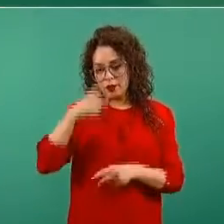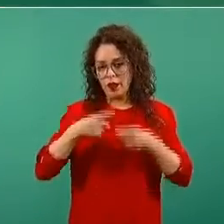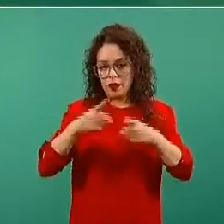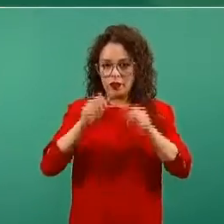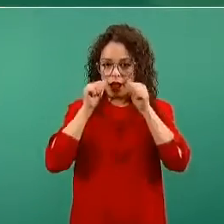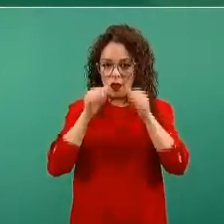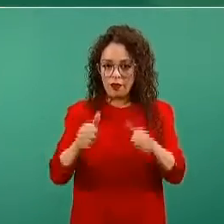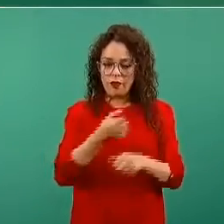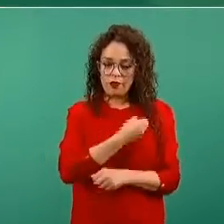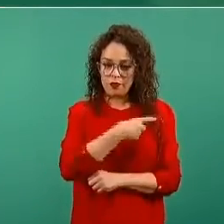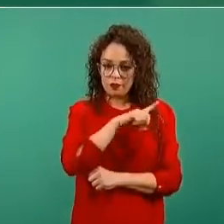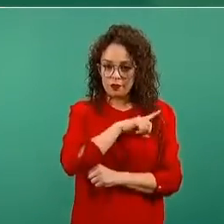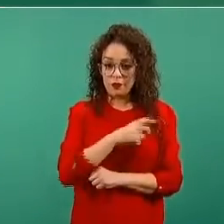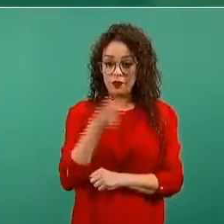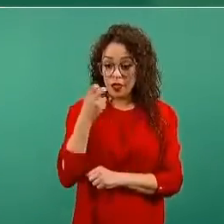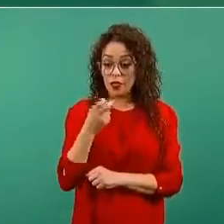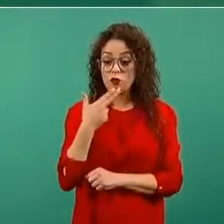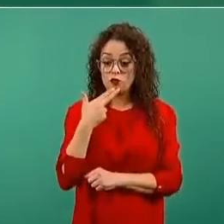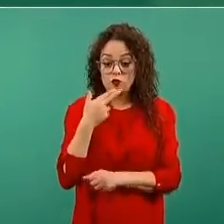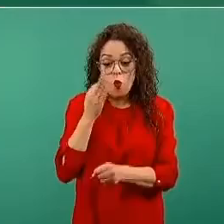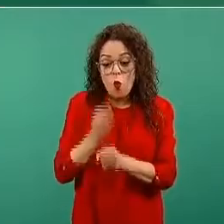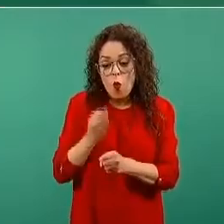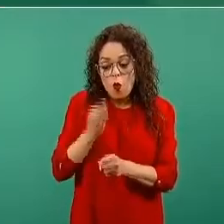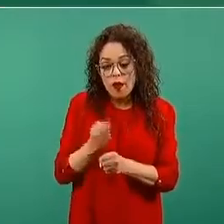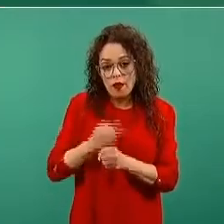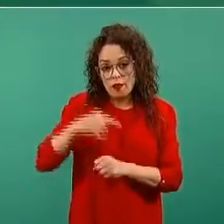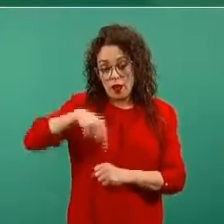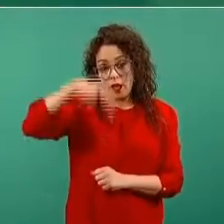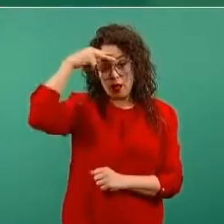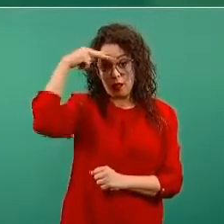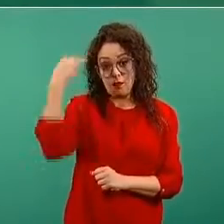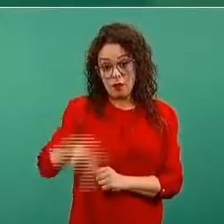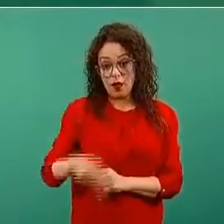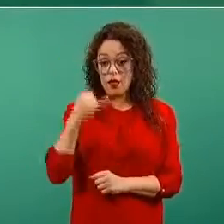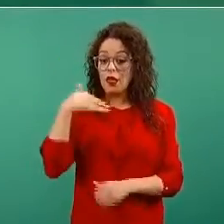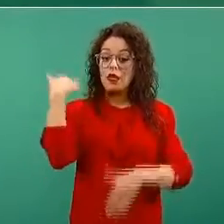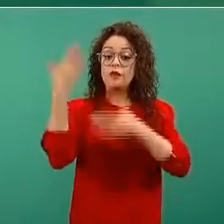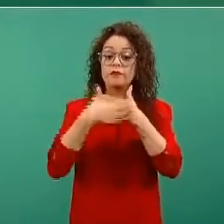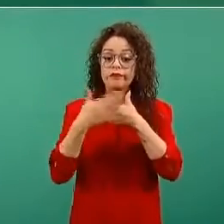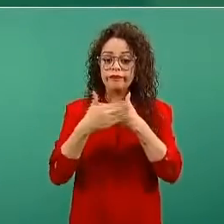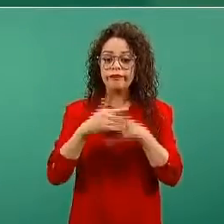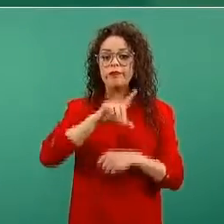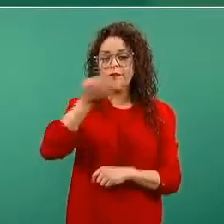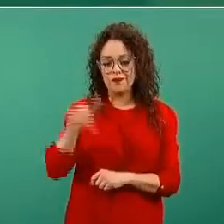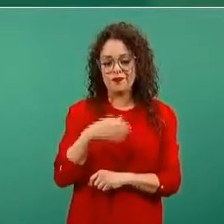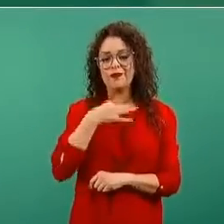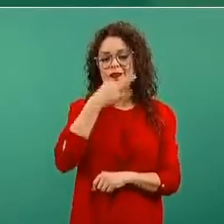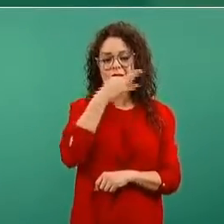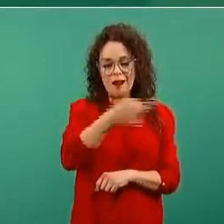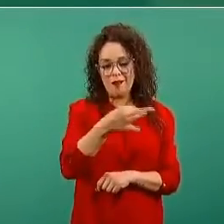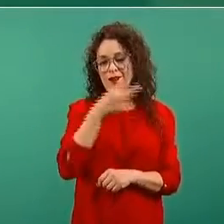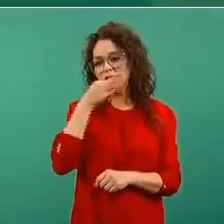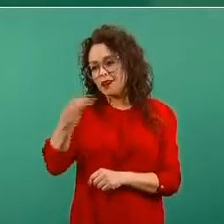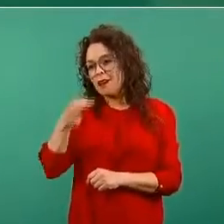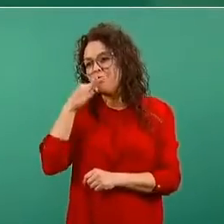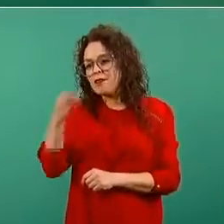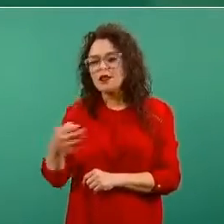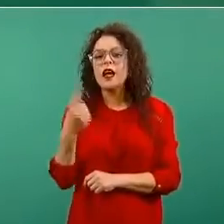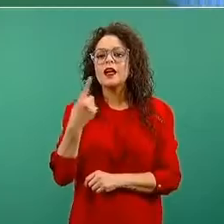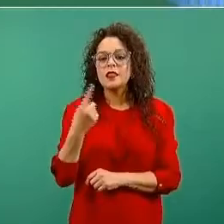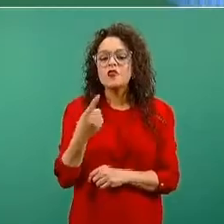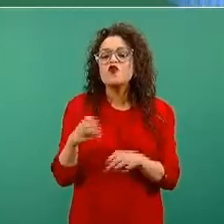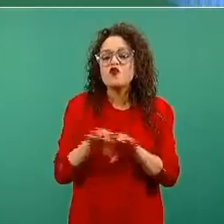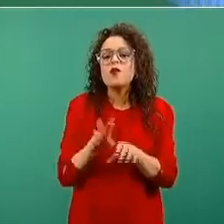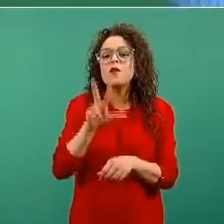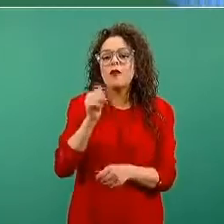en esta etapa en México y próximamente iremos anunciando algunos progresos que hemos